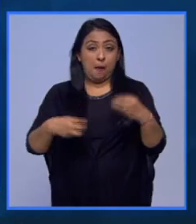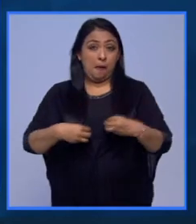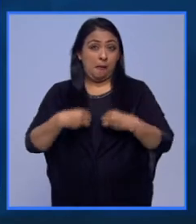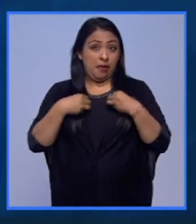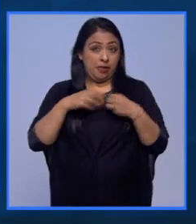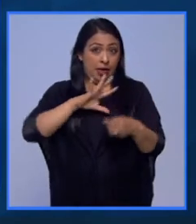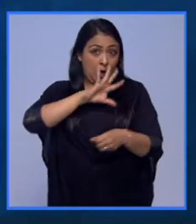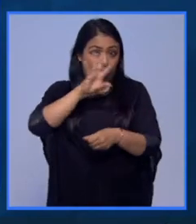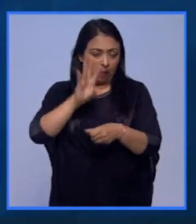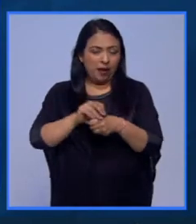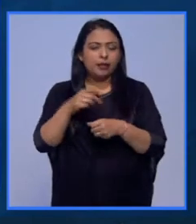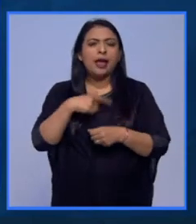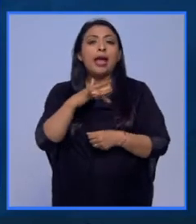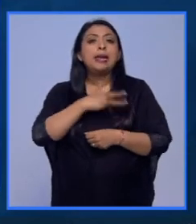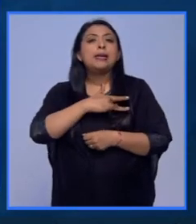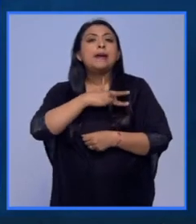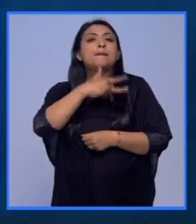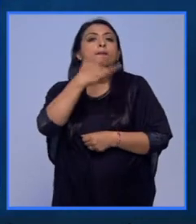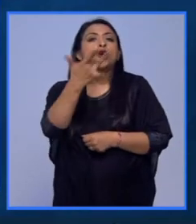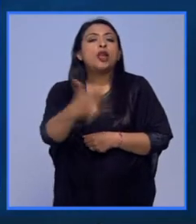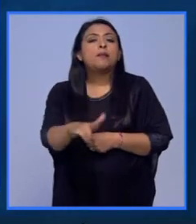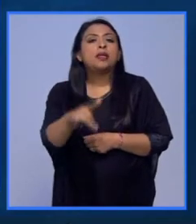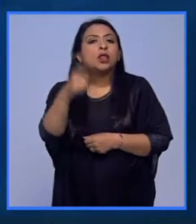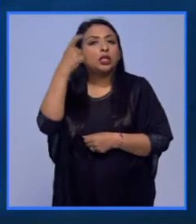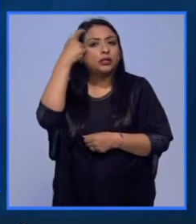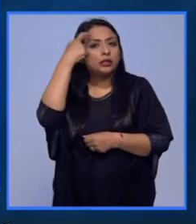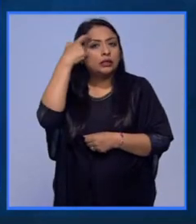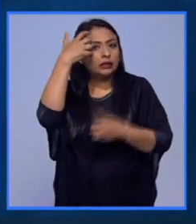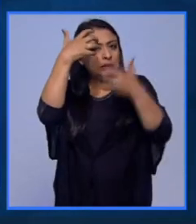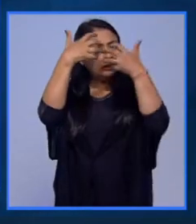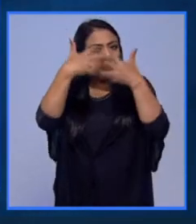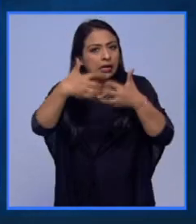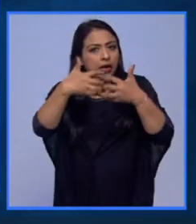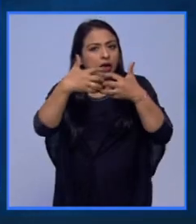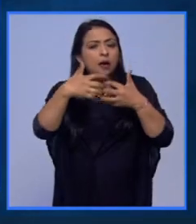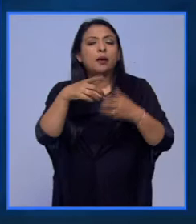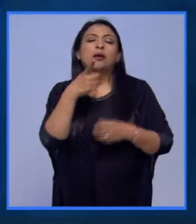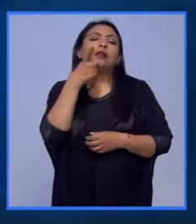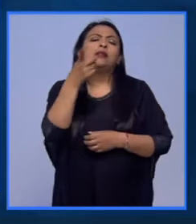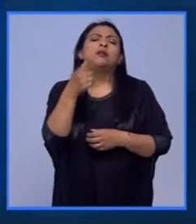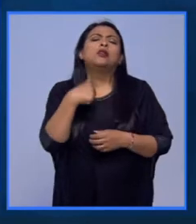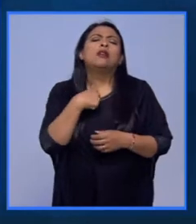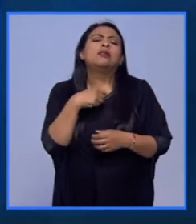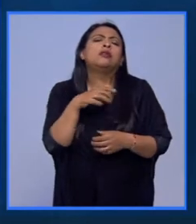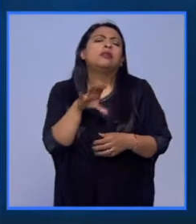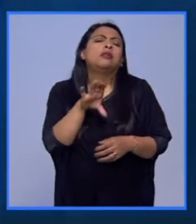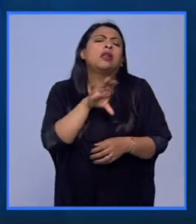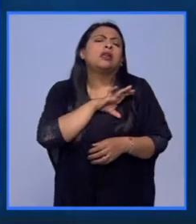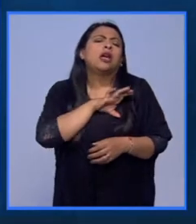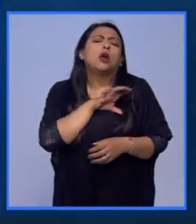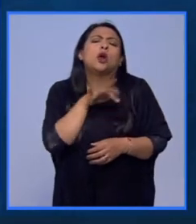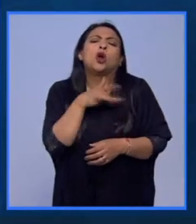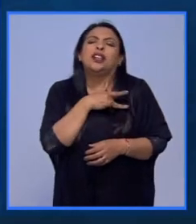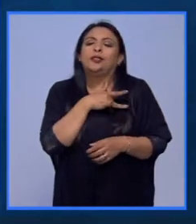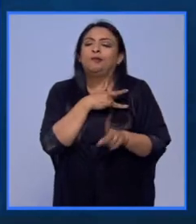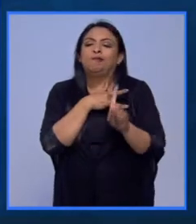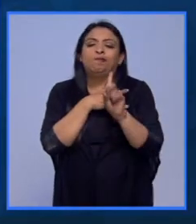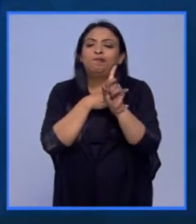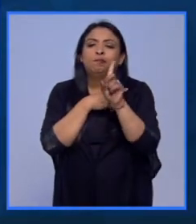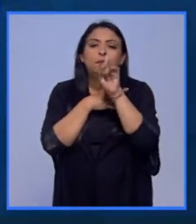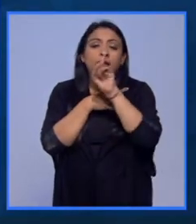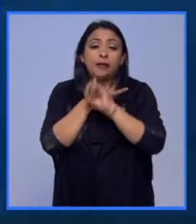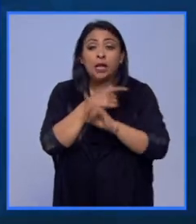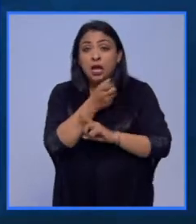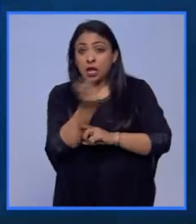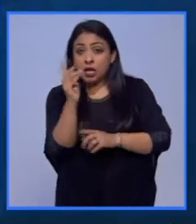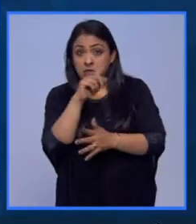Y el enamoramiento sucede en el cerebro. Cuando decimos, ay, te quiero con todo mi corazón, pues no. O sea, que hay 5 que